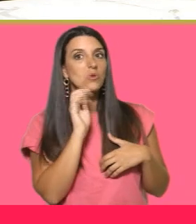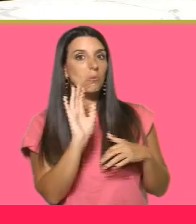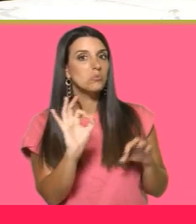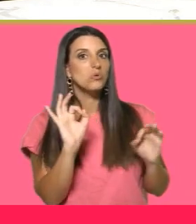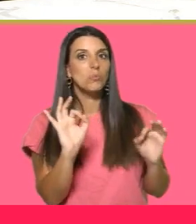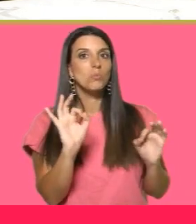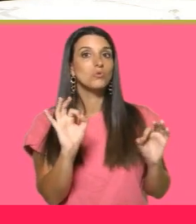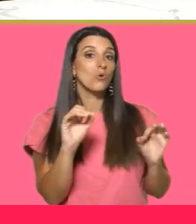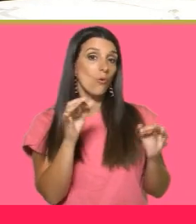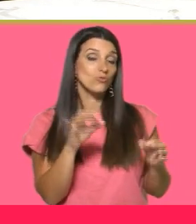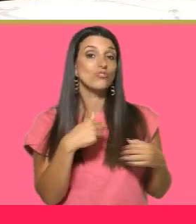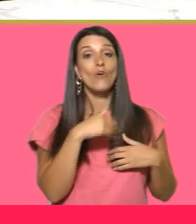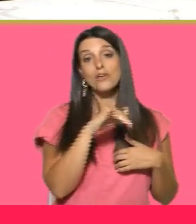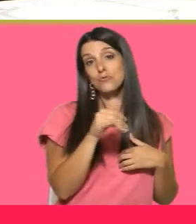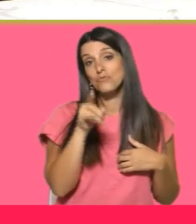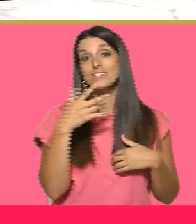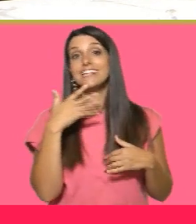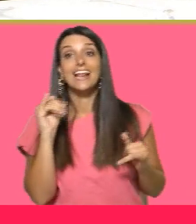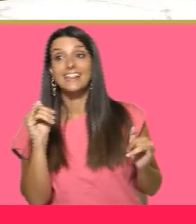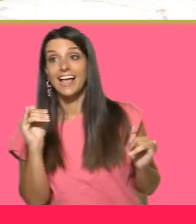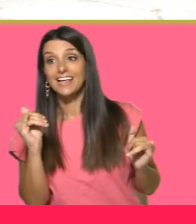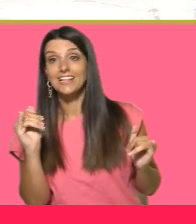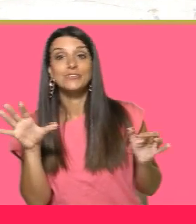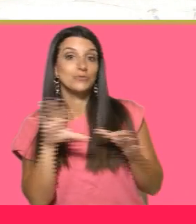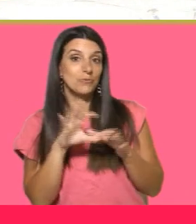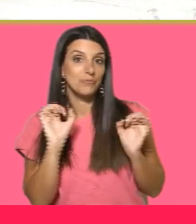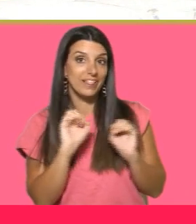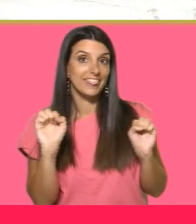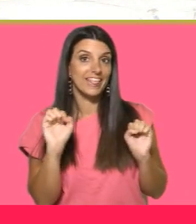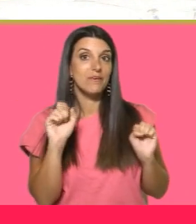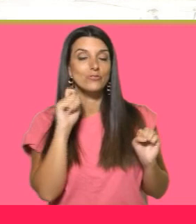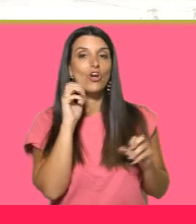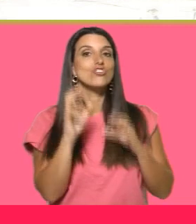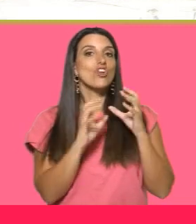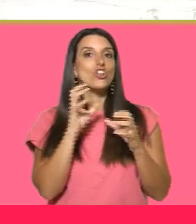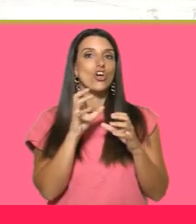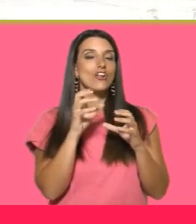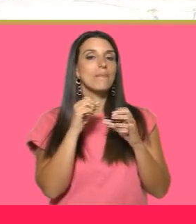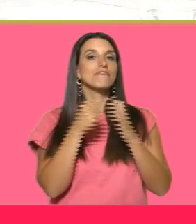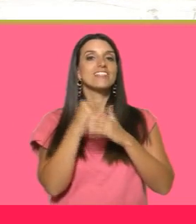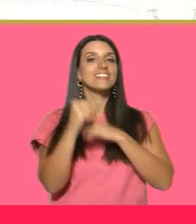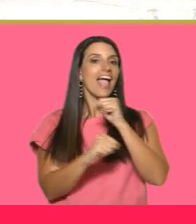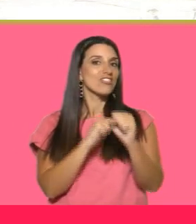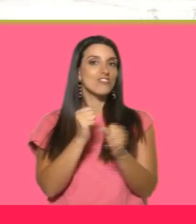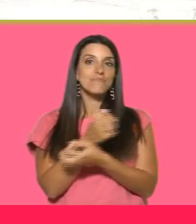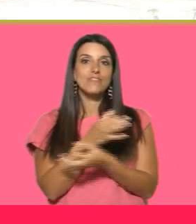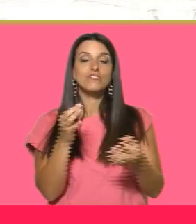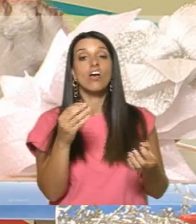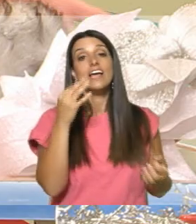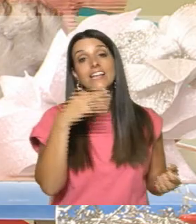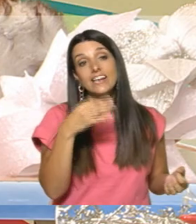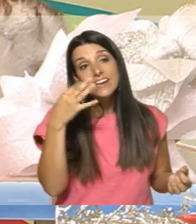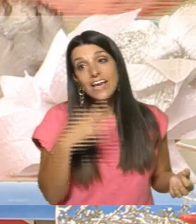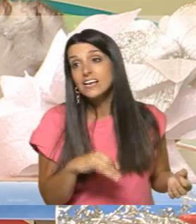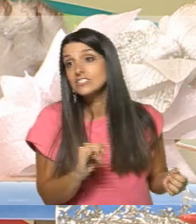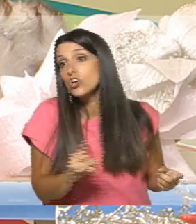Podemos ir juntos porque yo estoy de azul marino o de celeste. Ahí está, nos vamos combinando. Ahí tienen los colores que se recomiendan para fin de año para todos los signos. ¿Crees, no crees? Bueno,